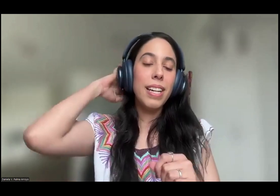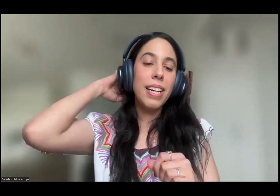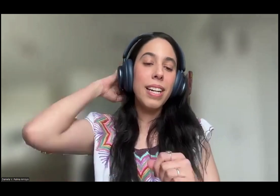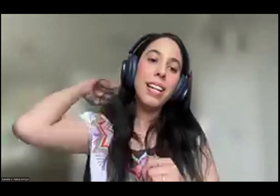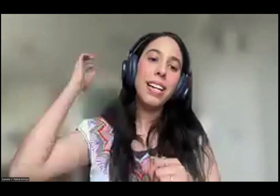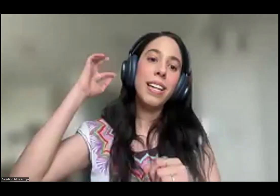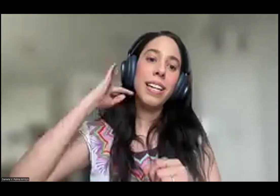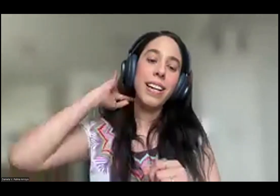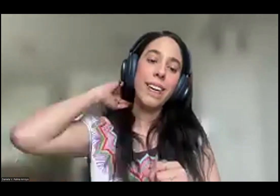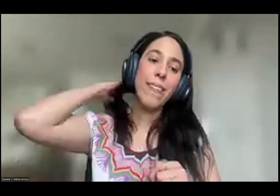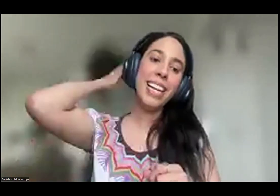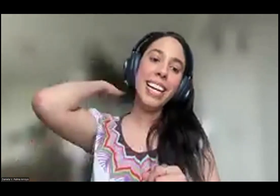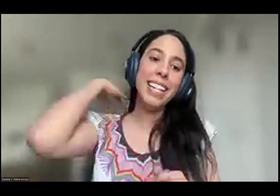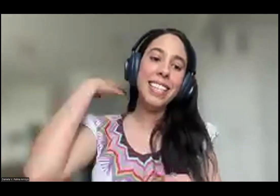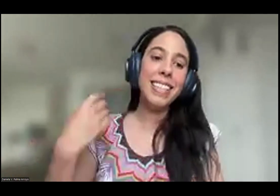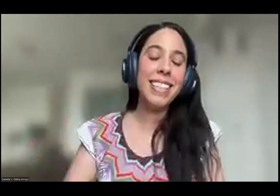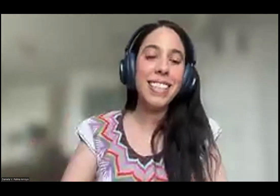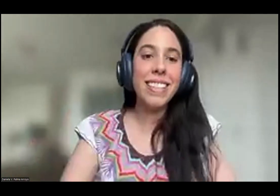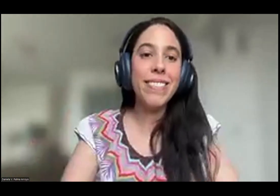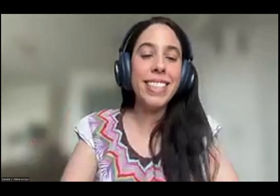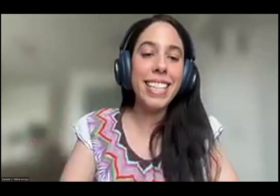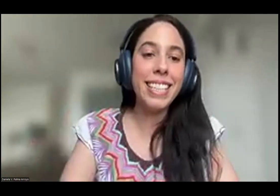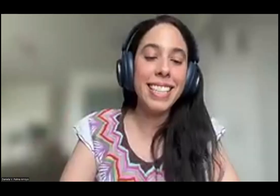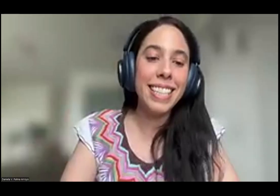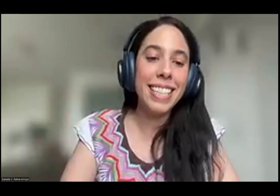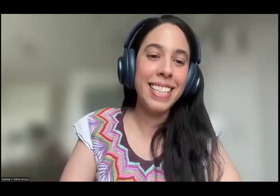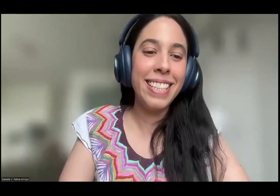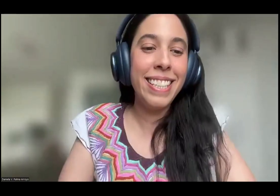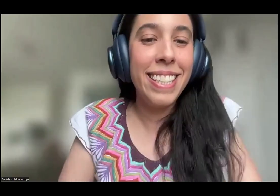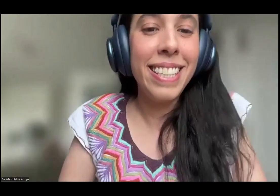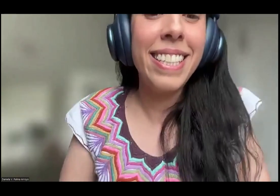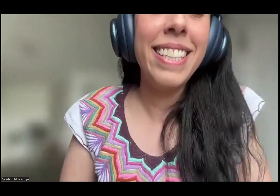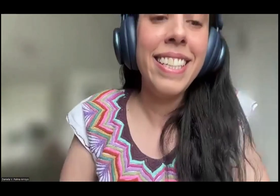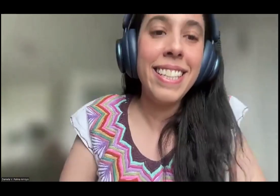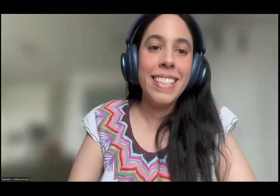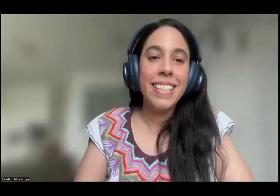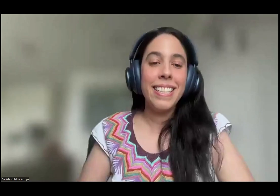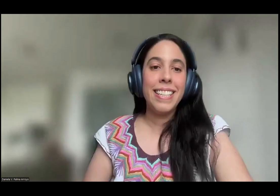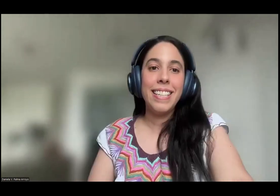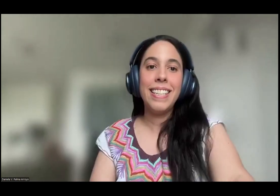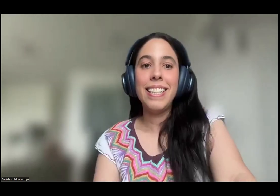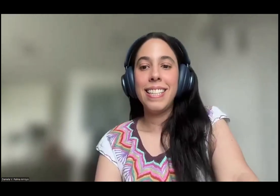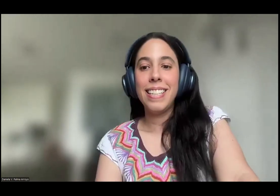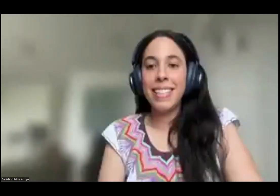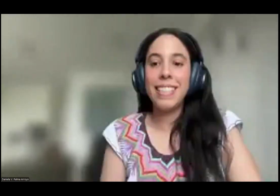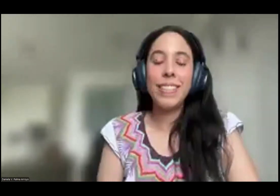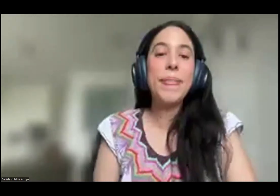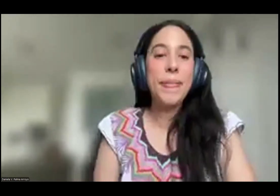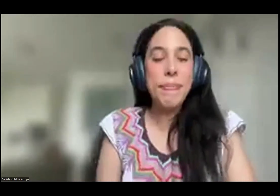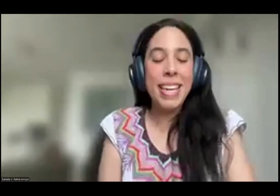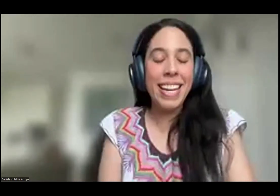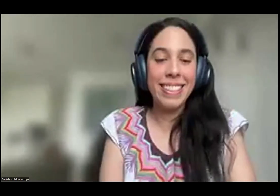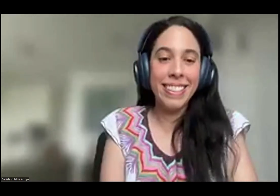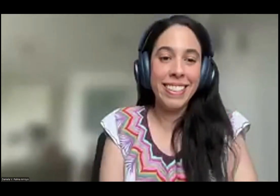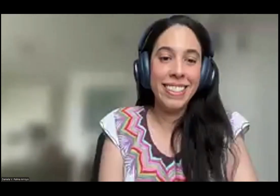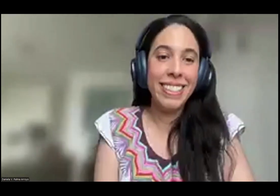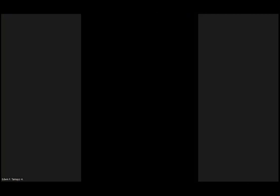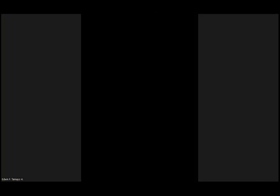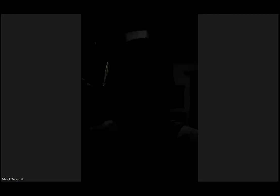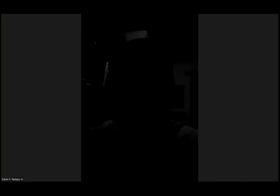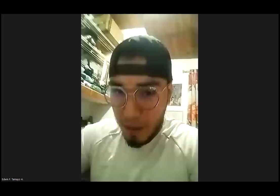Hola, Dani. Hola, ¿cómo estás? Muy bien, ¿y tú?